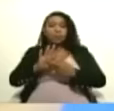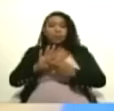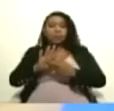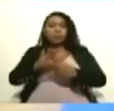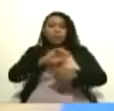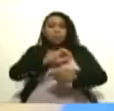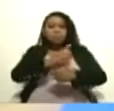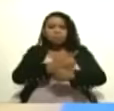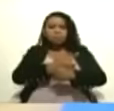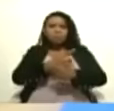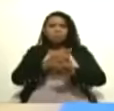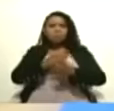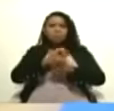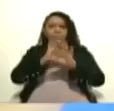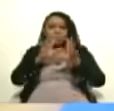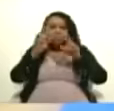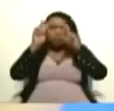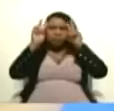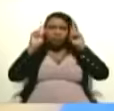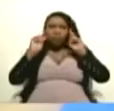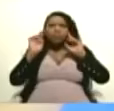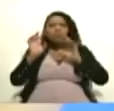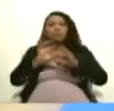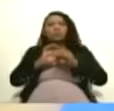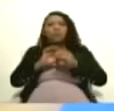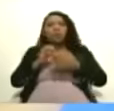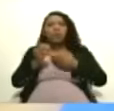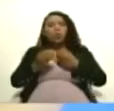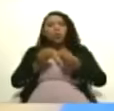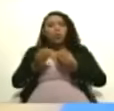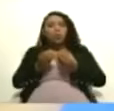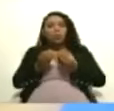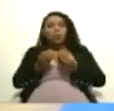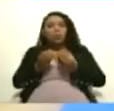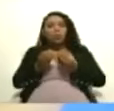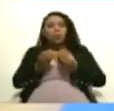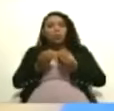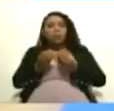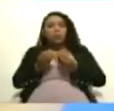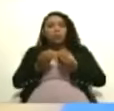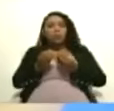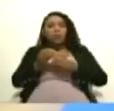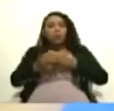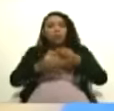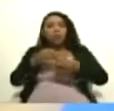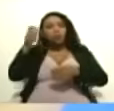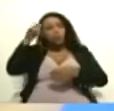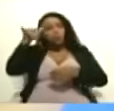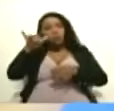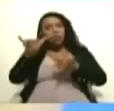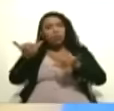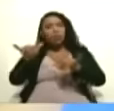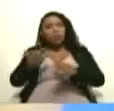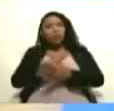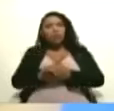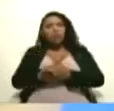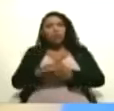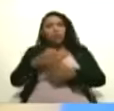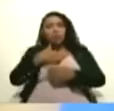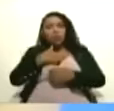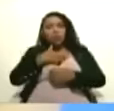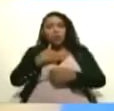fuerza de contundencia de unidad como la que la que dio el pasado día domingo con eso quiero